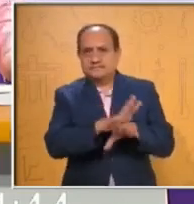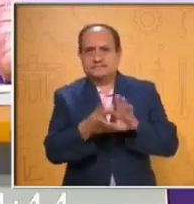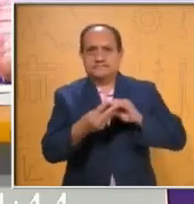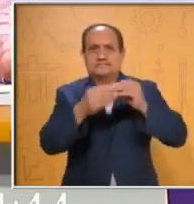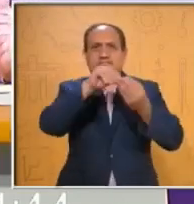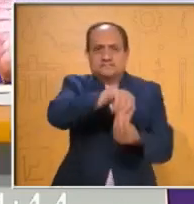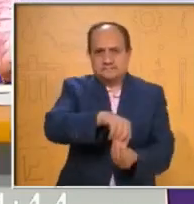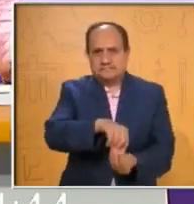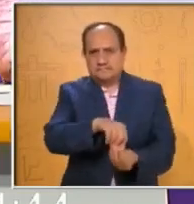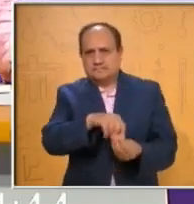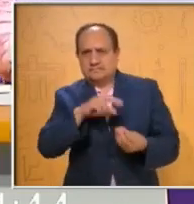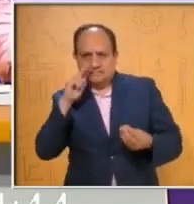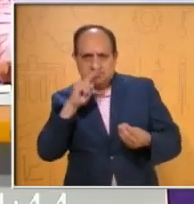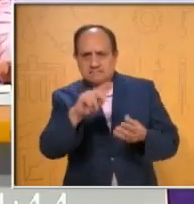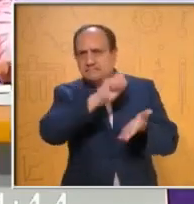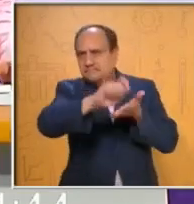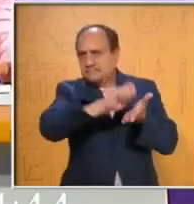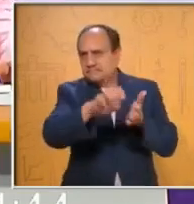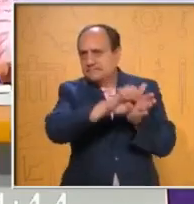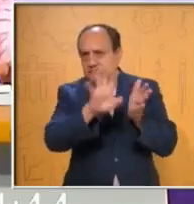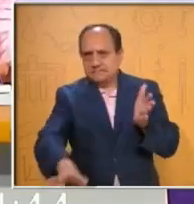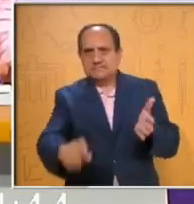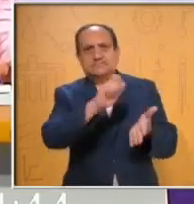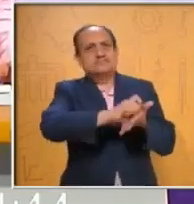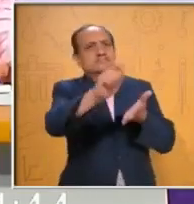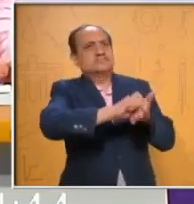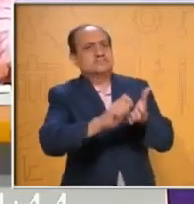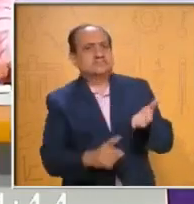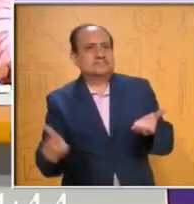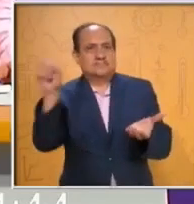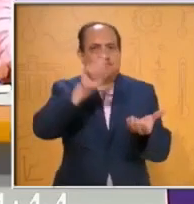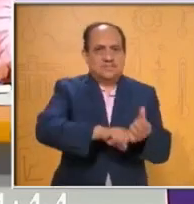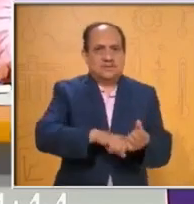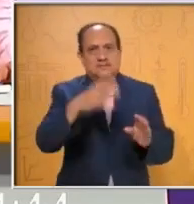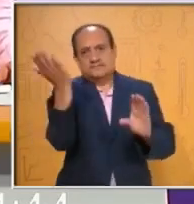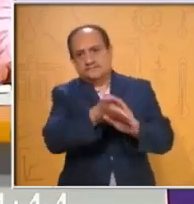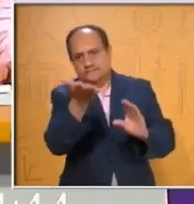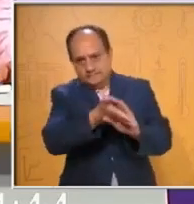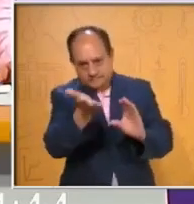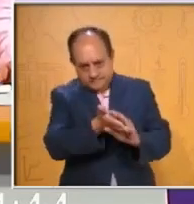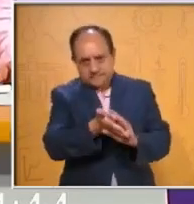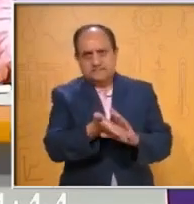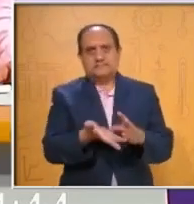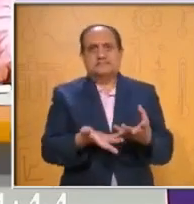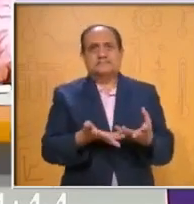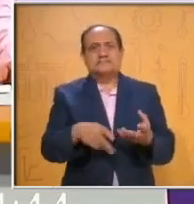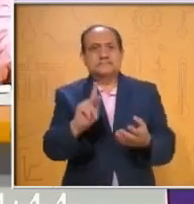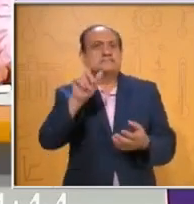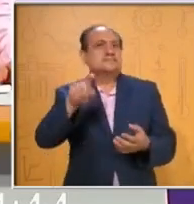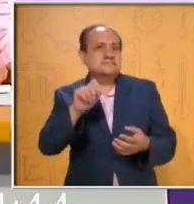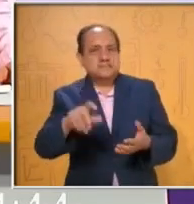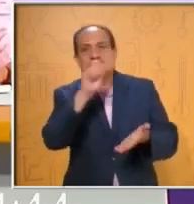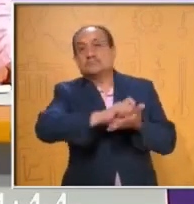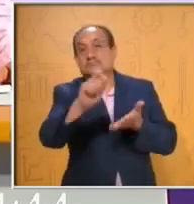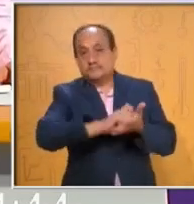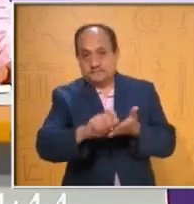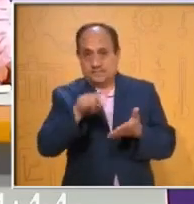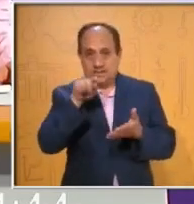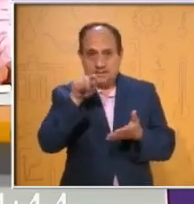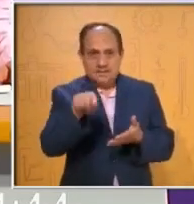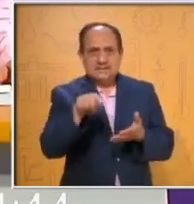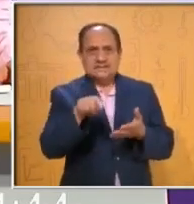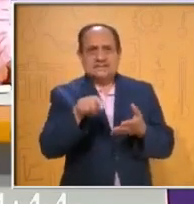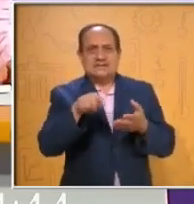Vas a anotar algunos ejemplos para que vayan dentro de tu carpeta de experiencias, pero también hay que escribir qué es